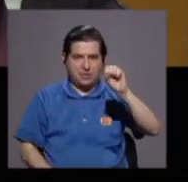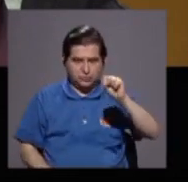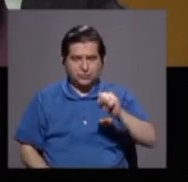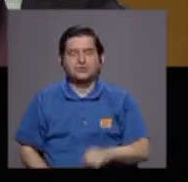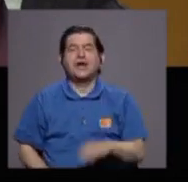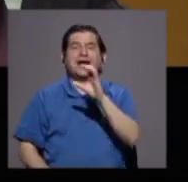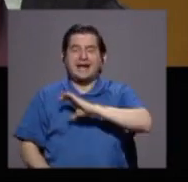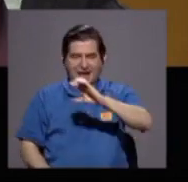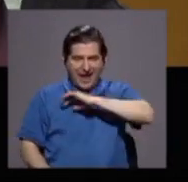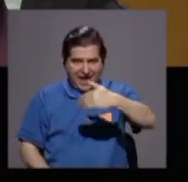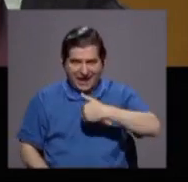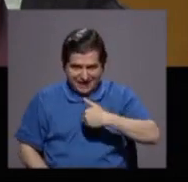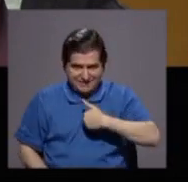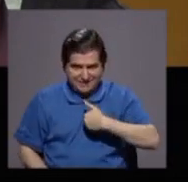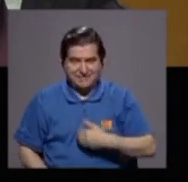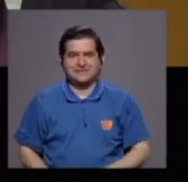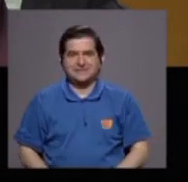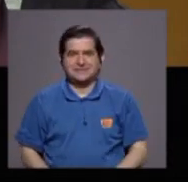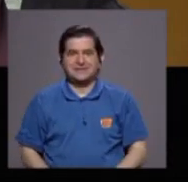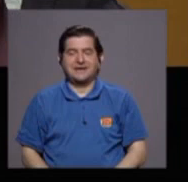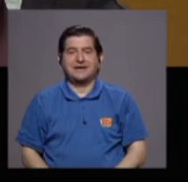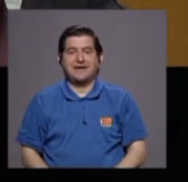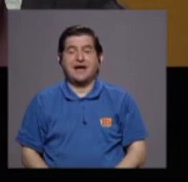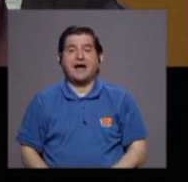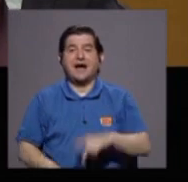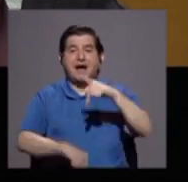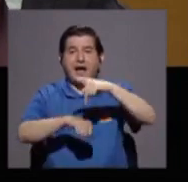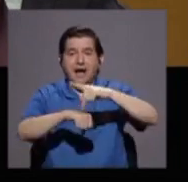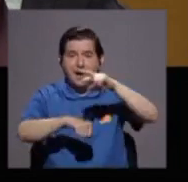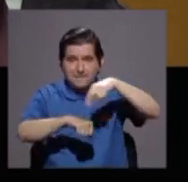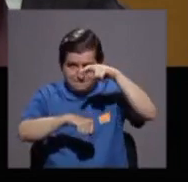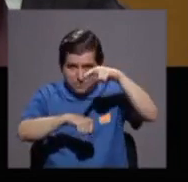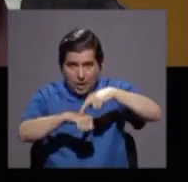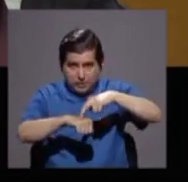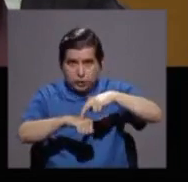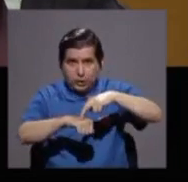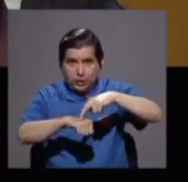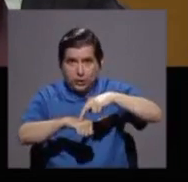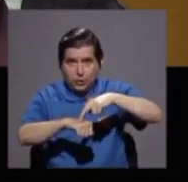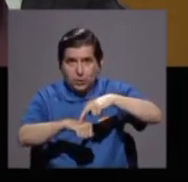la característica de que los puertorriqueños que